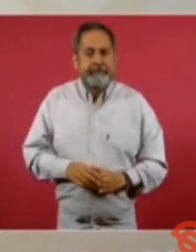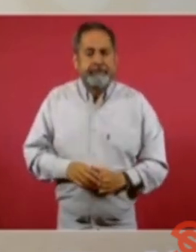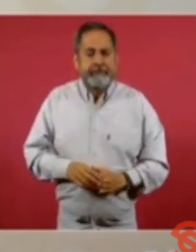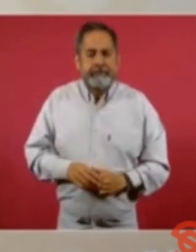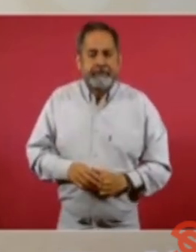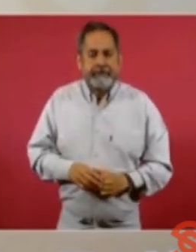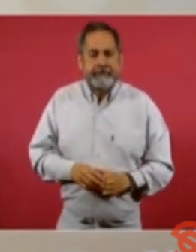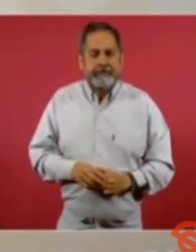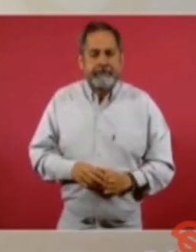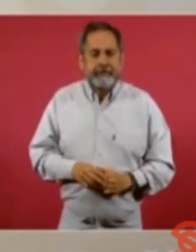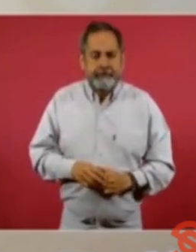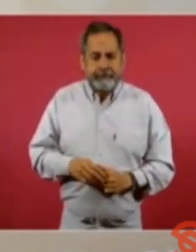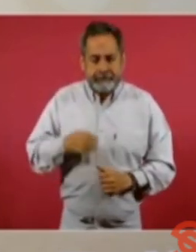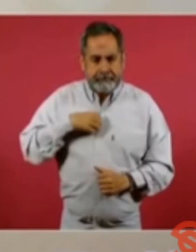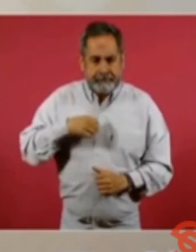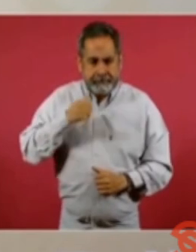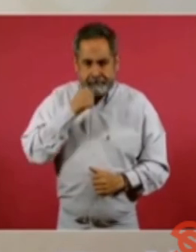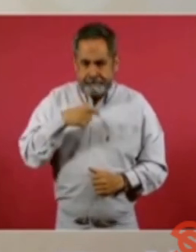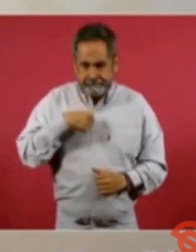que yo